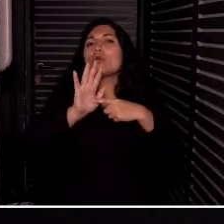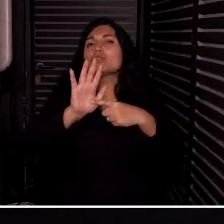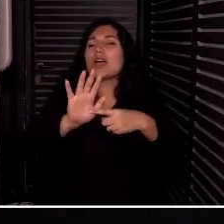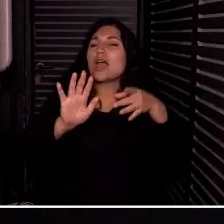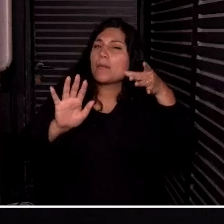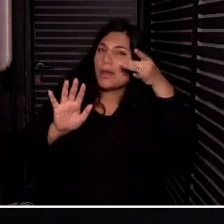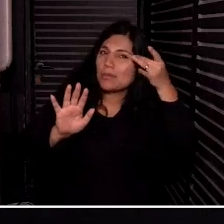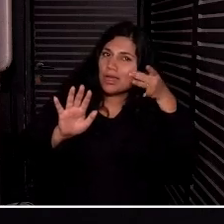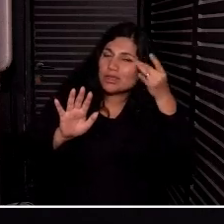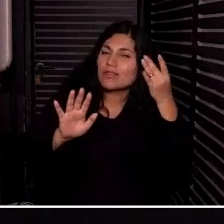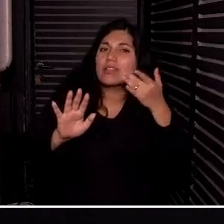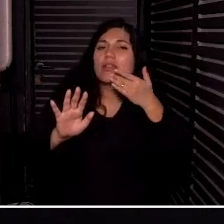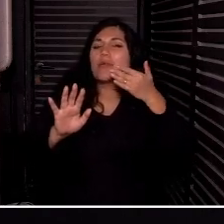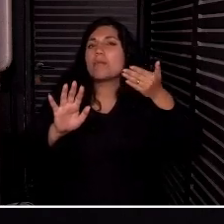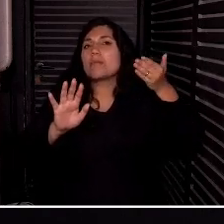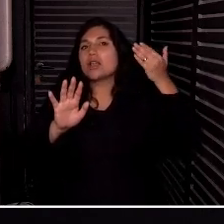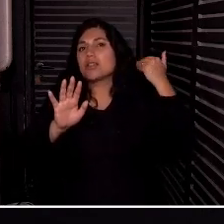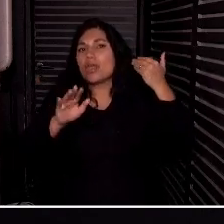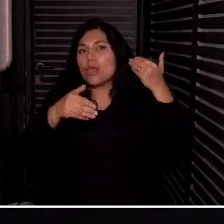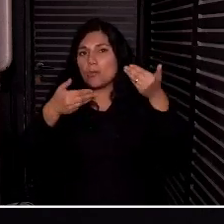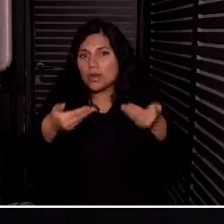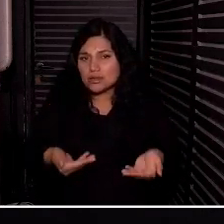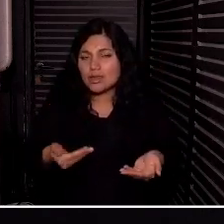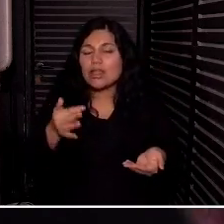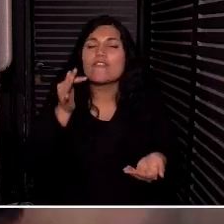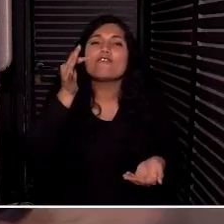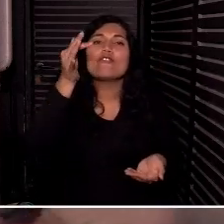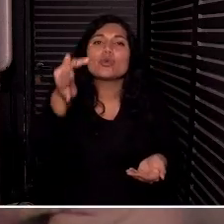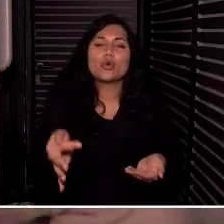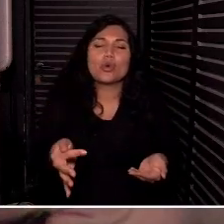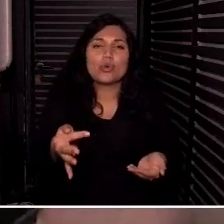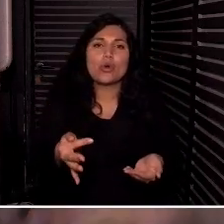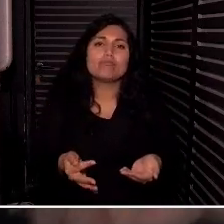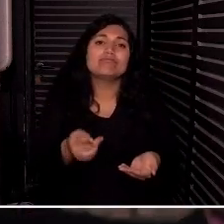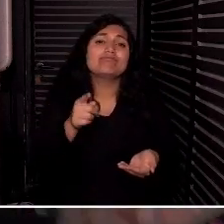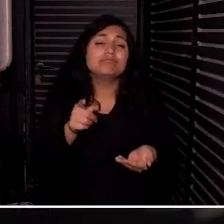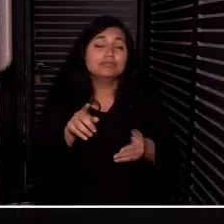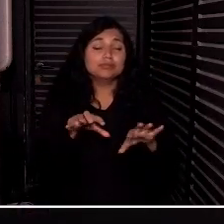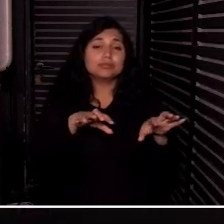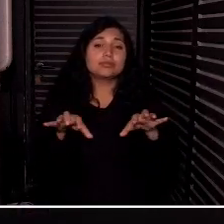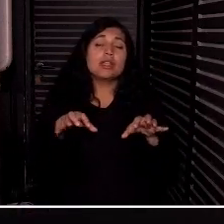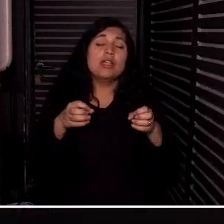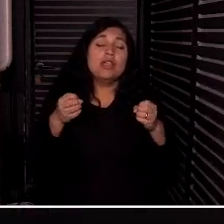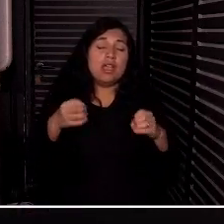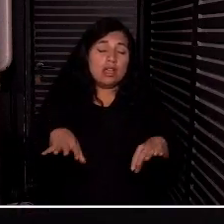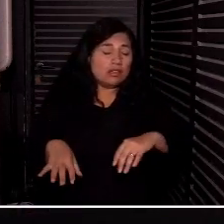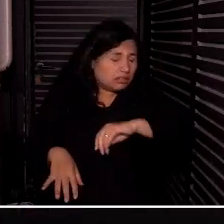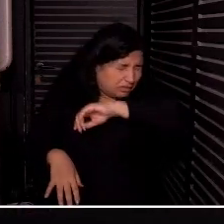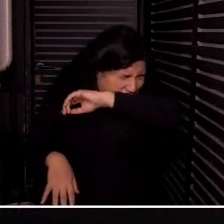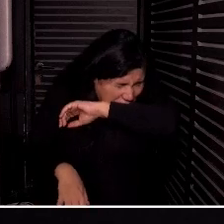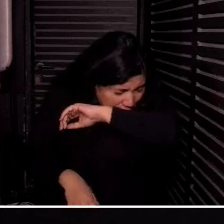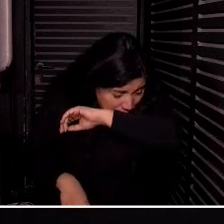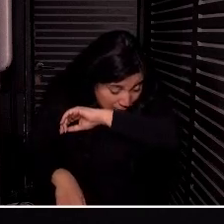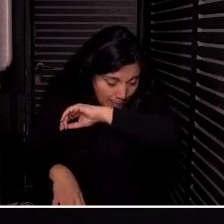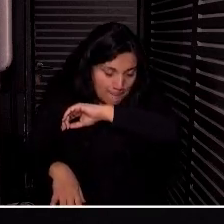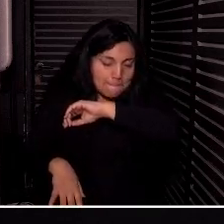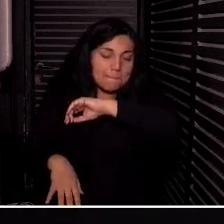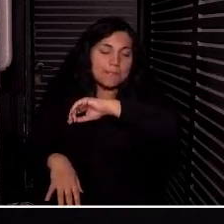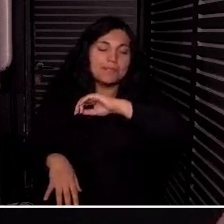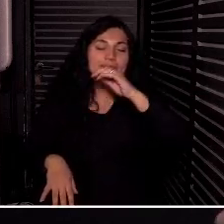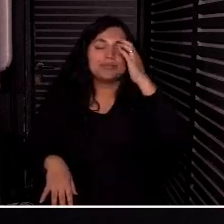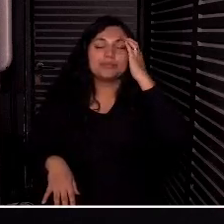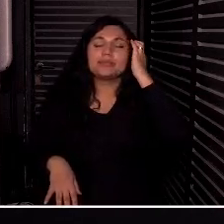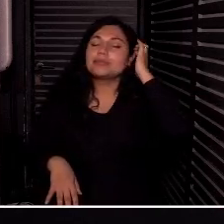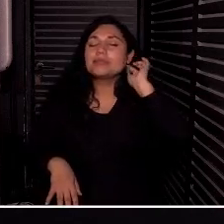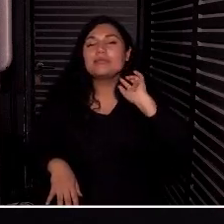un pasado un presente y un futuro cosa que se está perdiendo con la segmentación y se está perdiendo con el